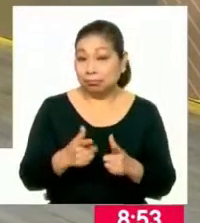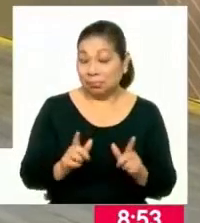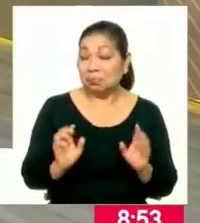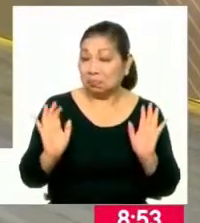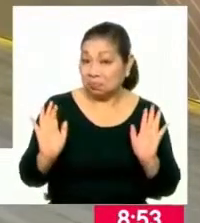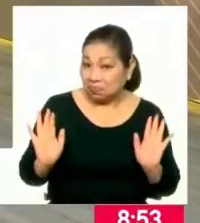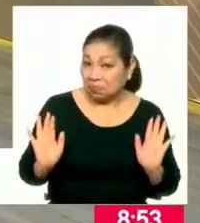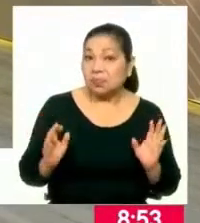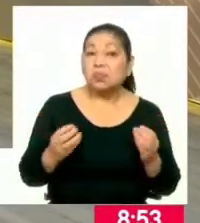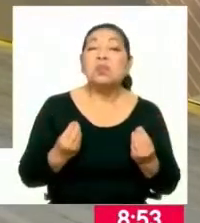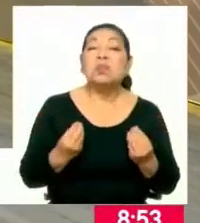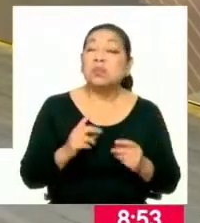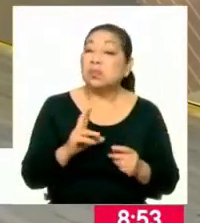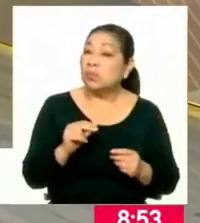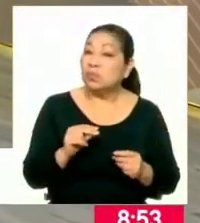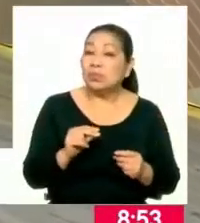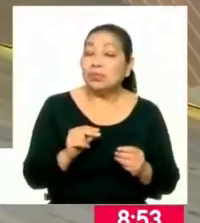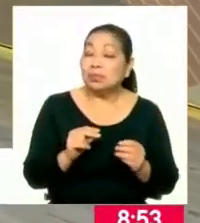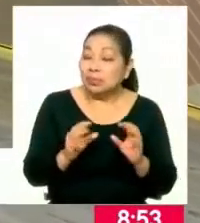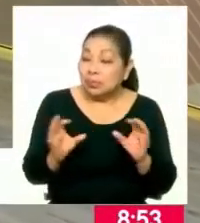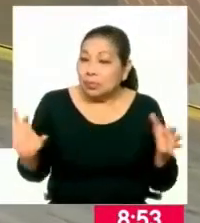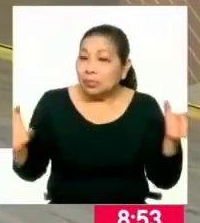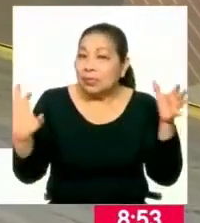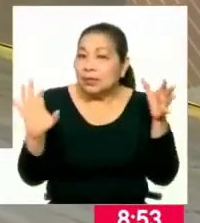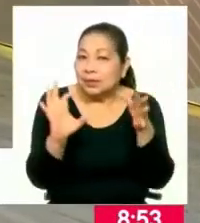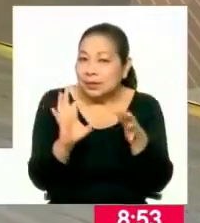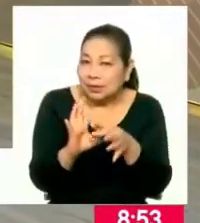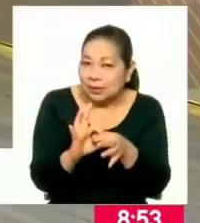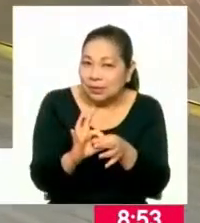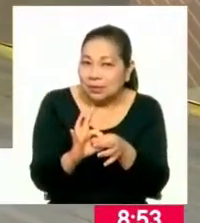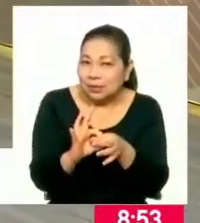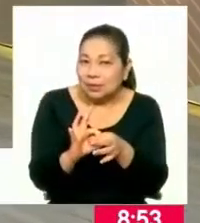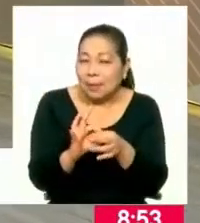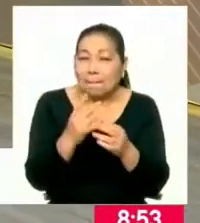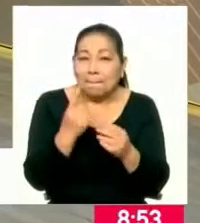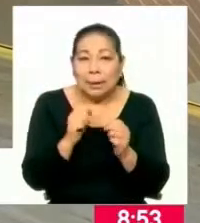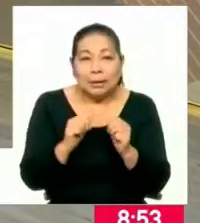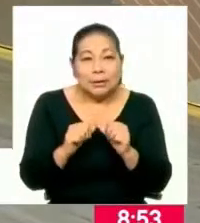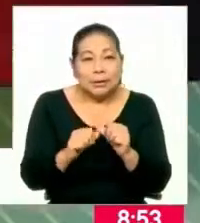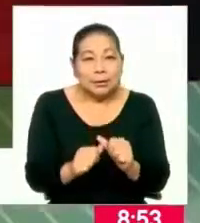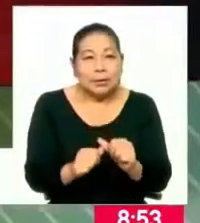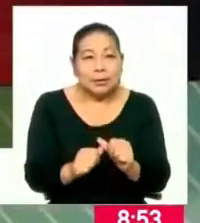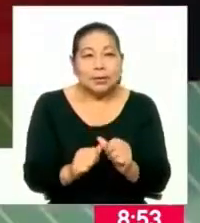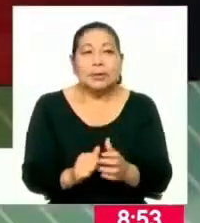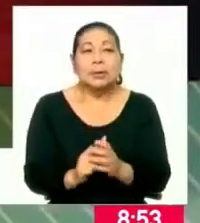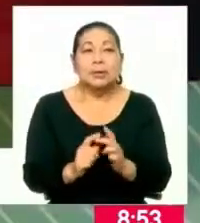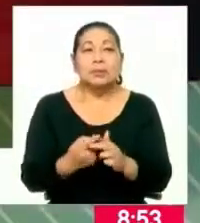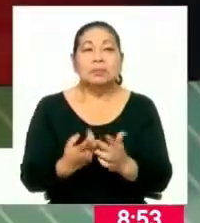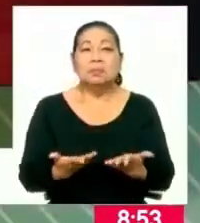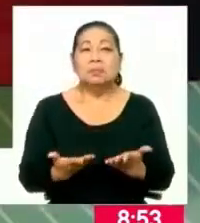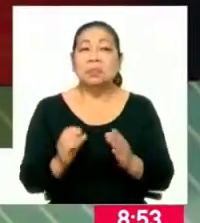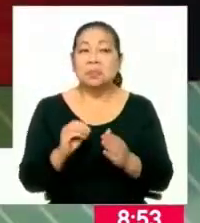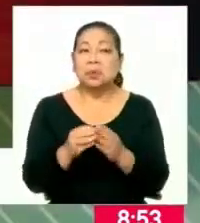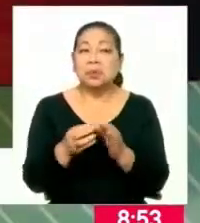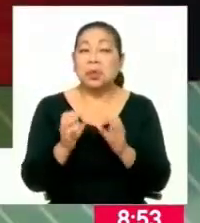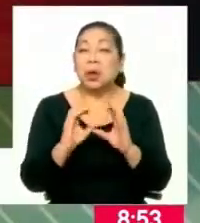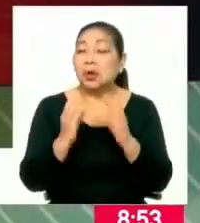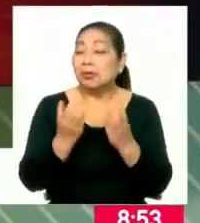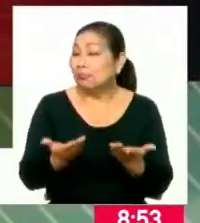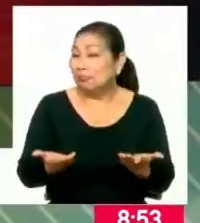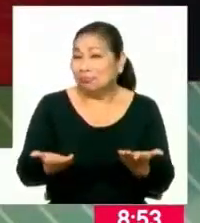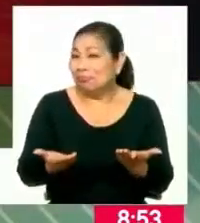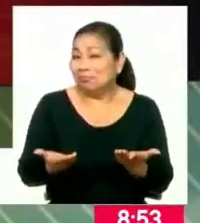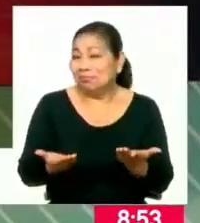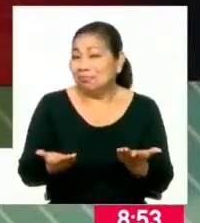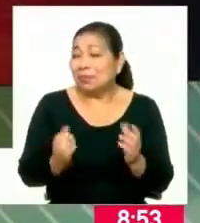Ya, ¿por qué no concatenamos el ejercicio del cargo con la pertenencia al partido de origen? Lo mismo lo puedes aplicar con los congresistas. De